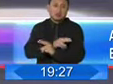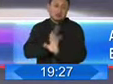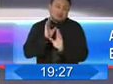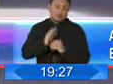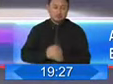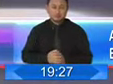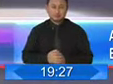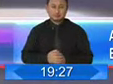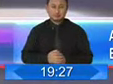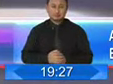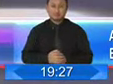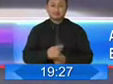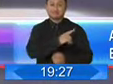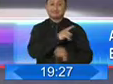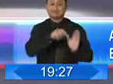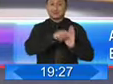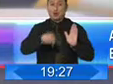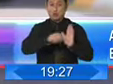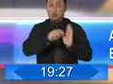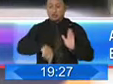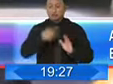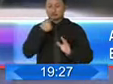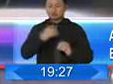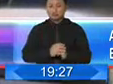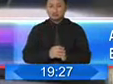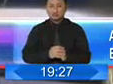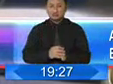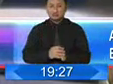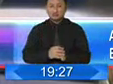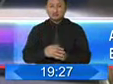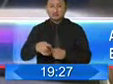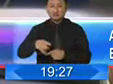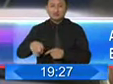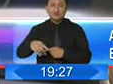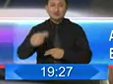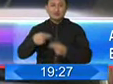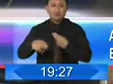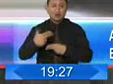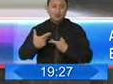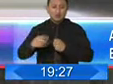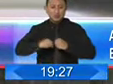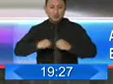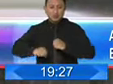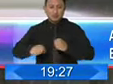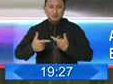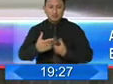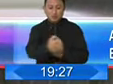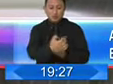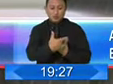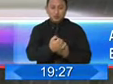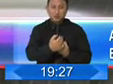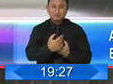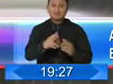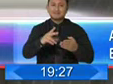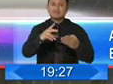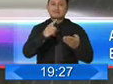A decir de Alfonso Zambrano Pasquel, ninguna de las transacciones que se mencionan en el informe de la Unidad de Análisis Financiero Económico, que